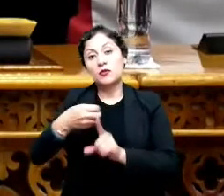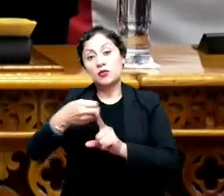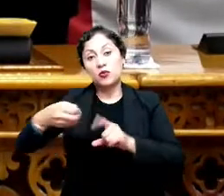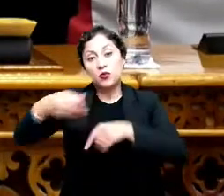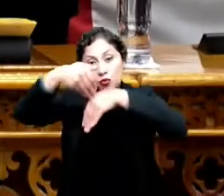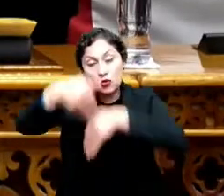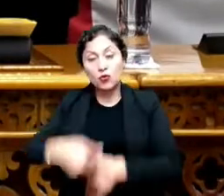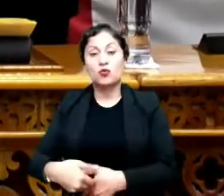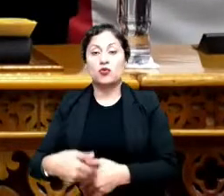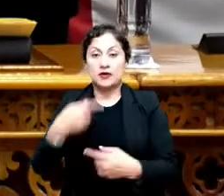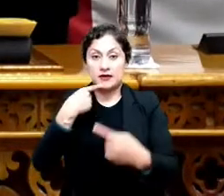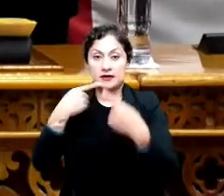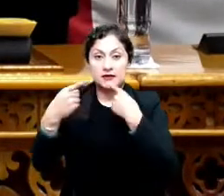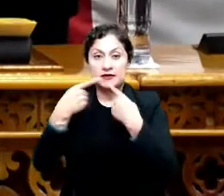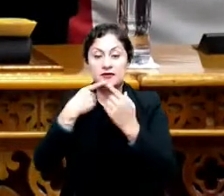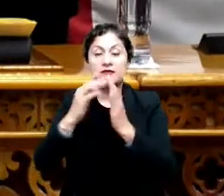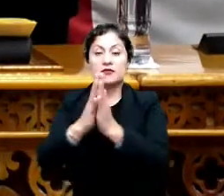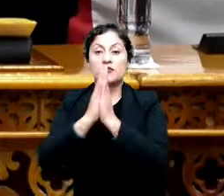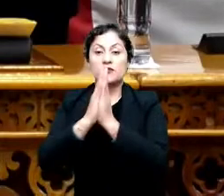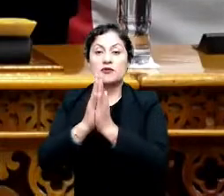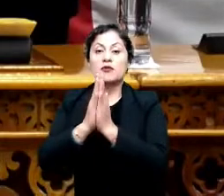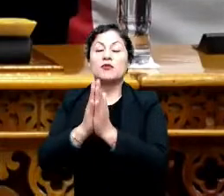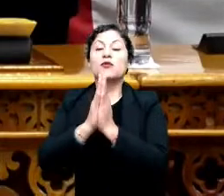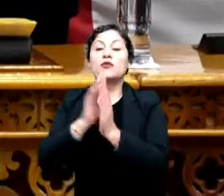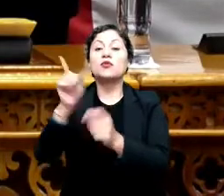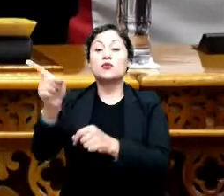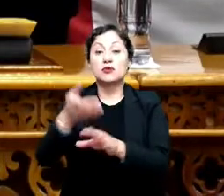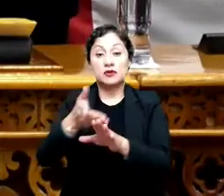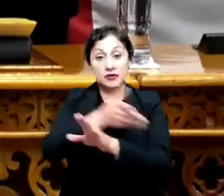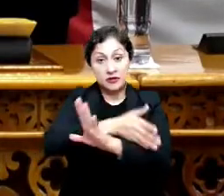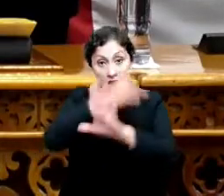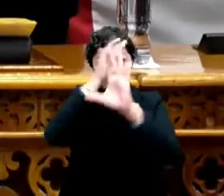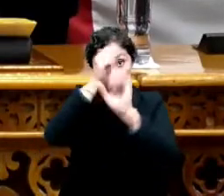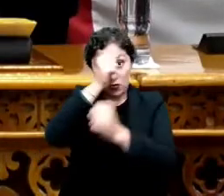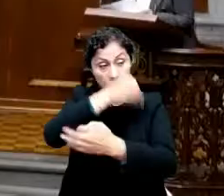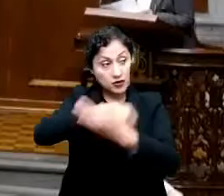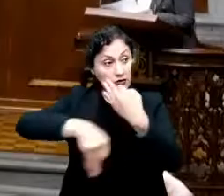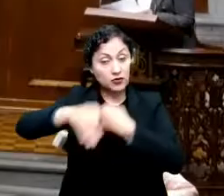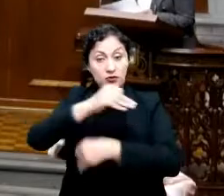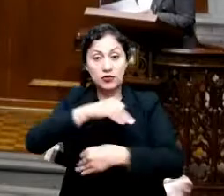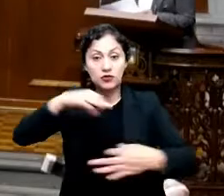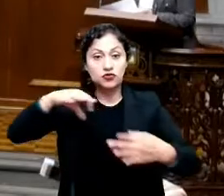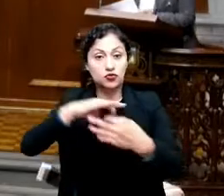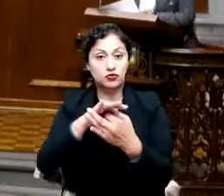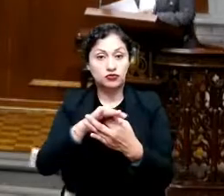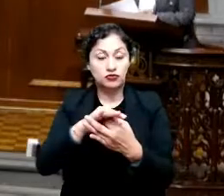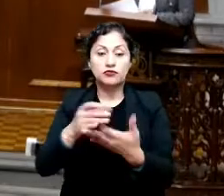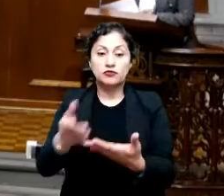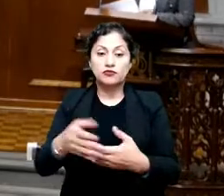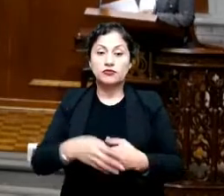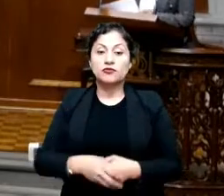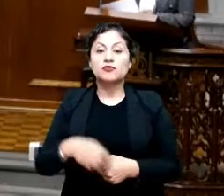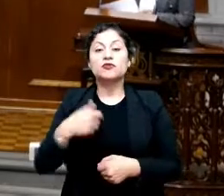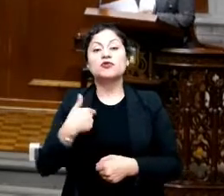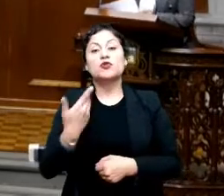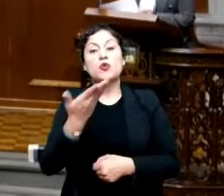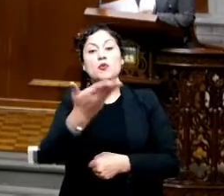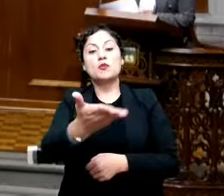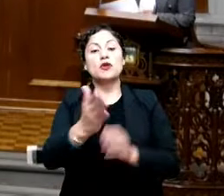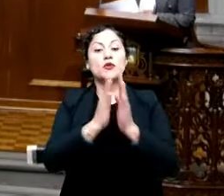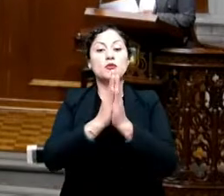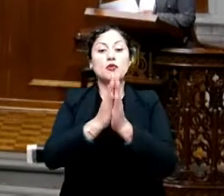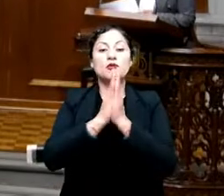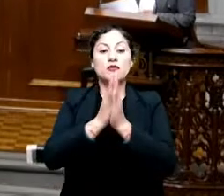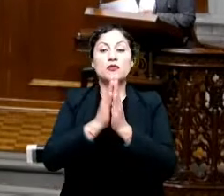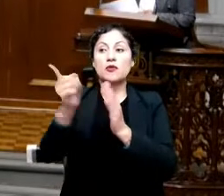esta discusión por favor ciñace al acuerdo que aprobamos unánimemente solo le pido que no permita